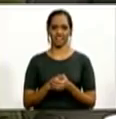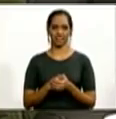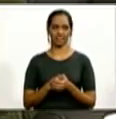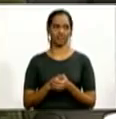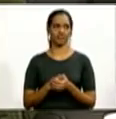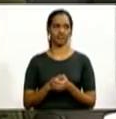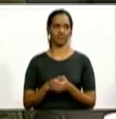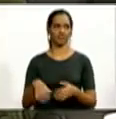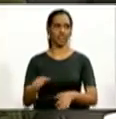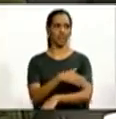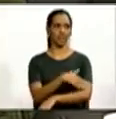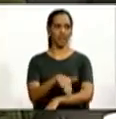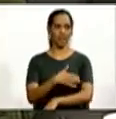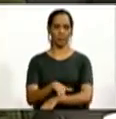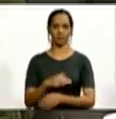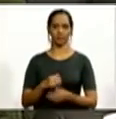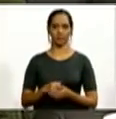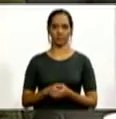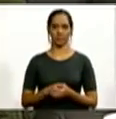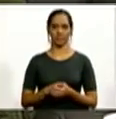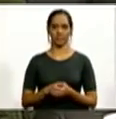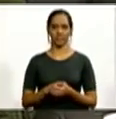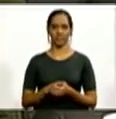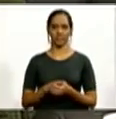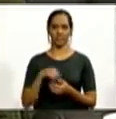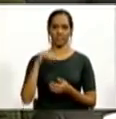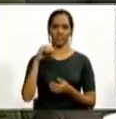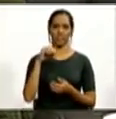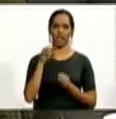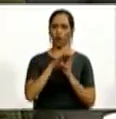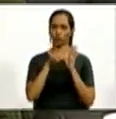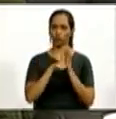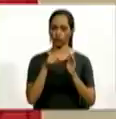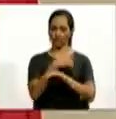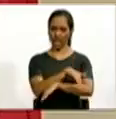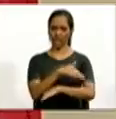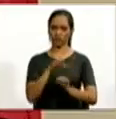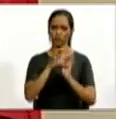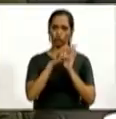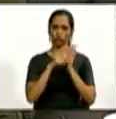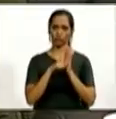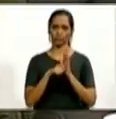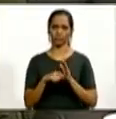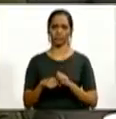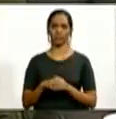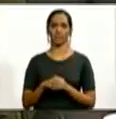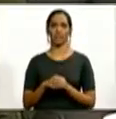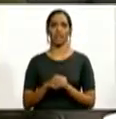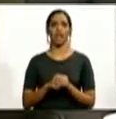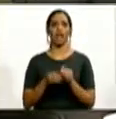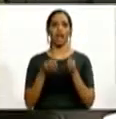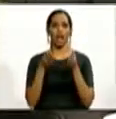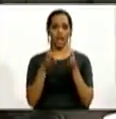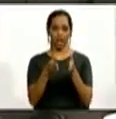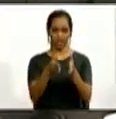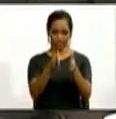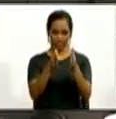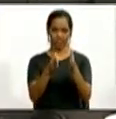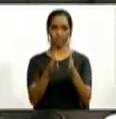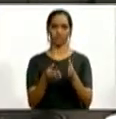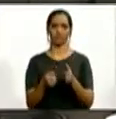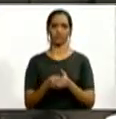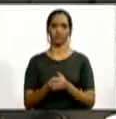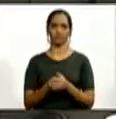a la autopista, sí, que va a la autopista. La Constitución. Ah, la Constitución. Tú sabes que está la Fulería Valle. Ajá. Bueno, ahí en la Fulería Valle, entre la Fulería